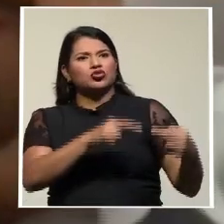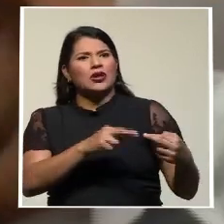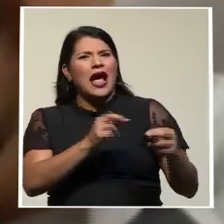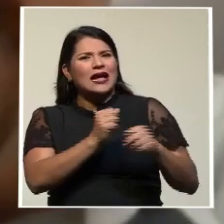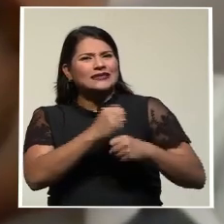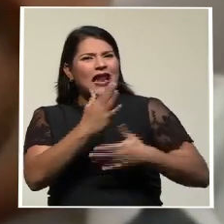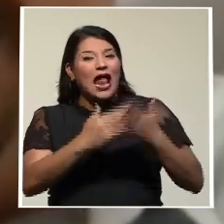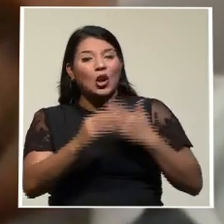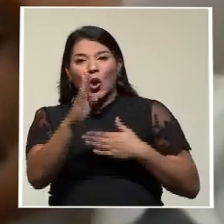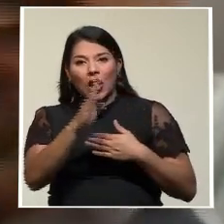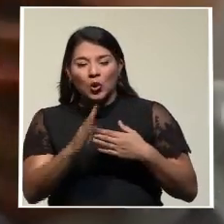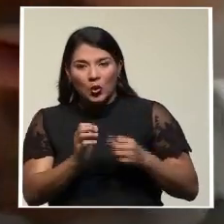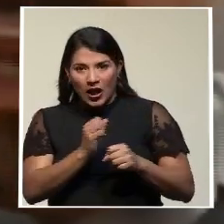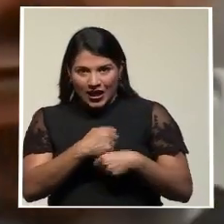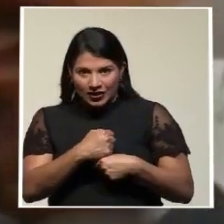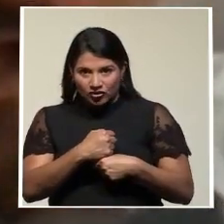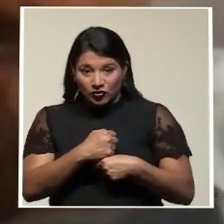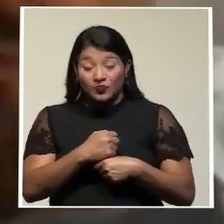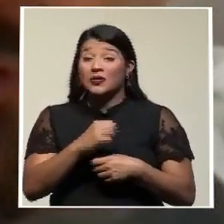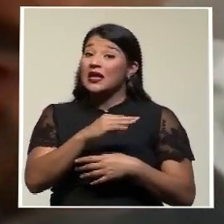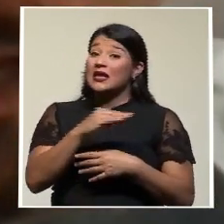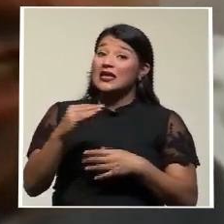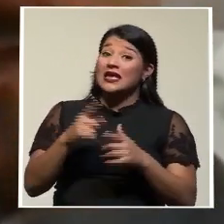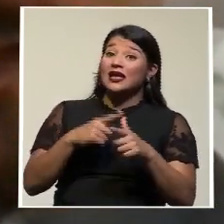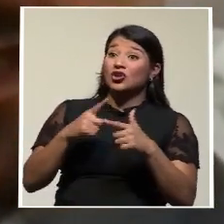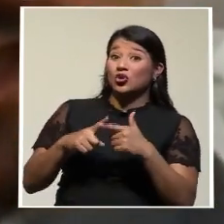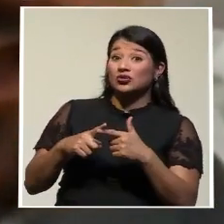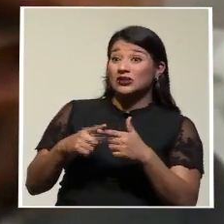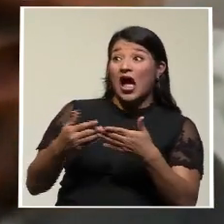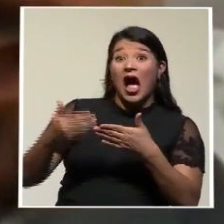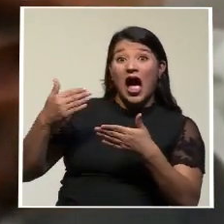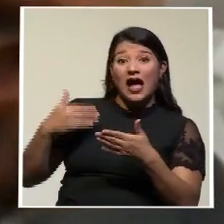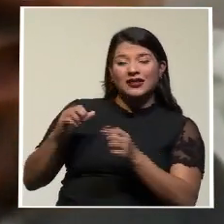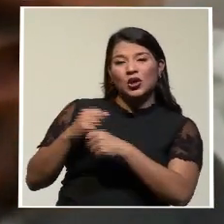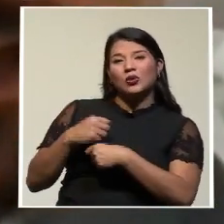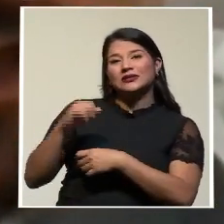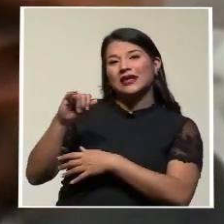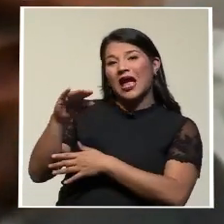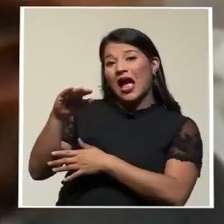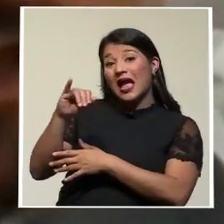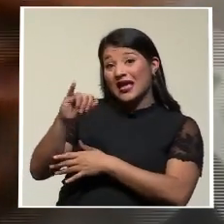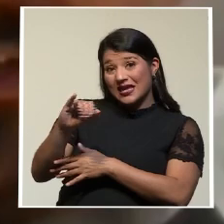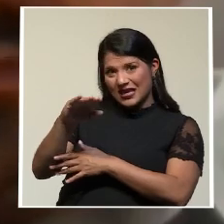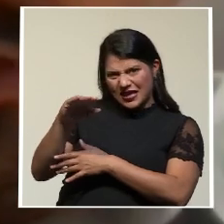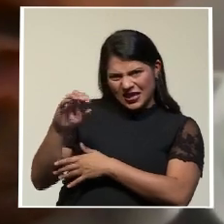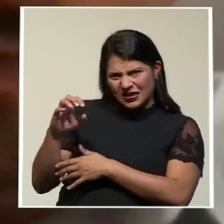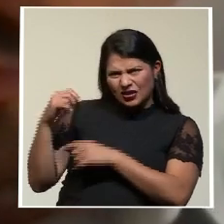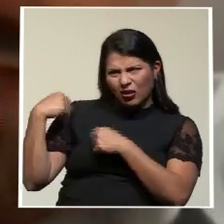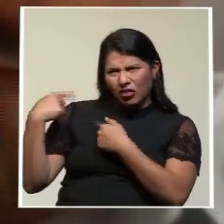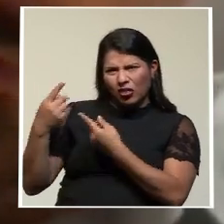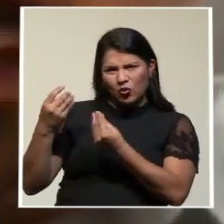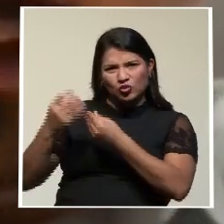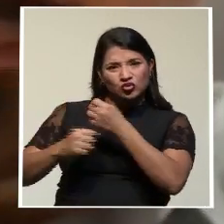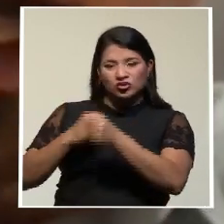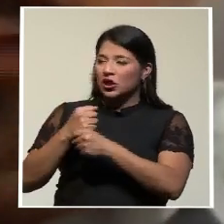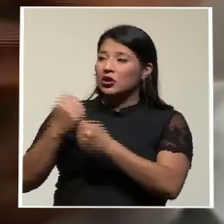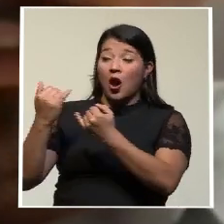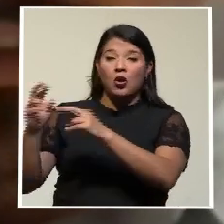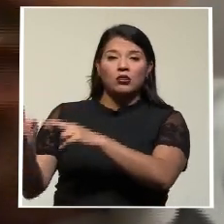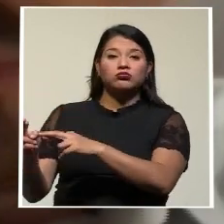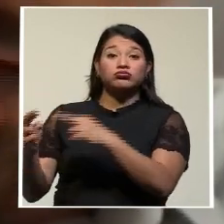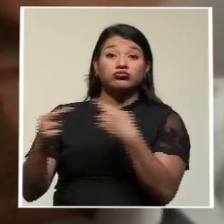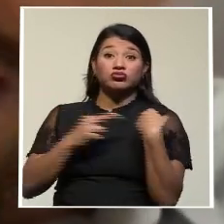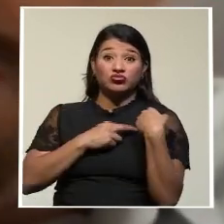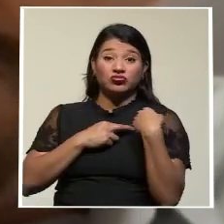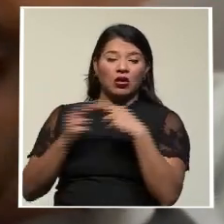hecho, quitándole al ICE la función que el ICE tenía de hacer esto, que lo venía haciendo desde hace muchísimos años. Entonces